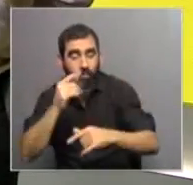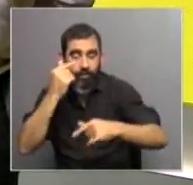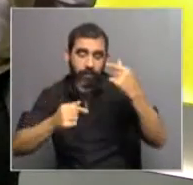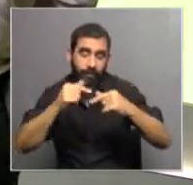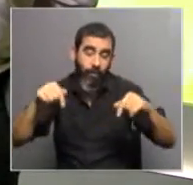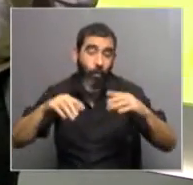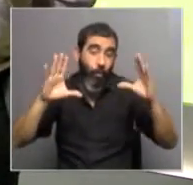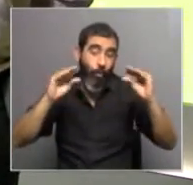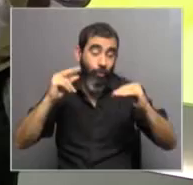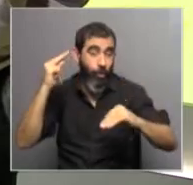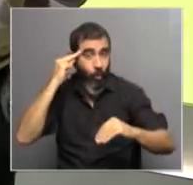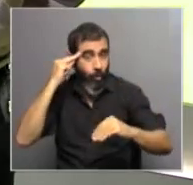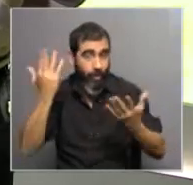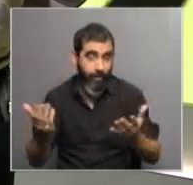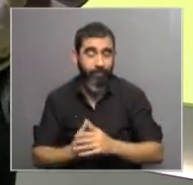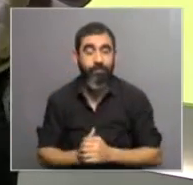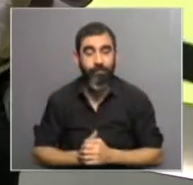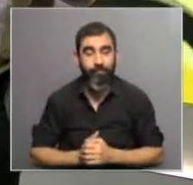dispara en una noche como la de hoy.